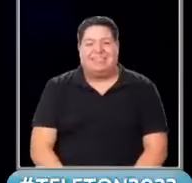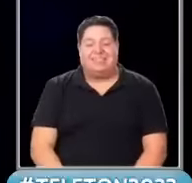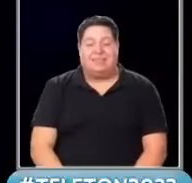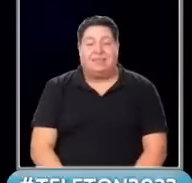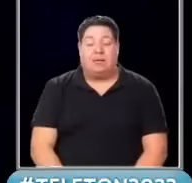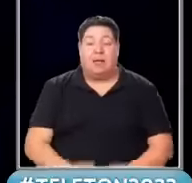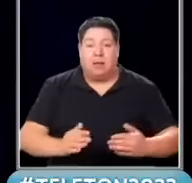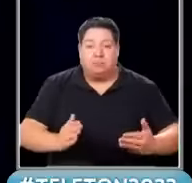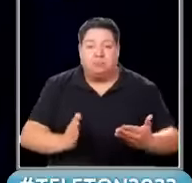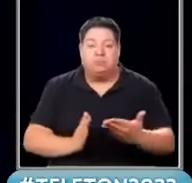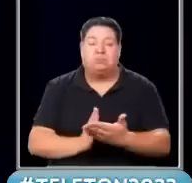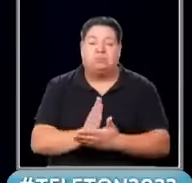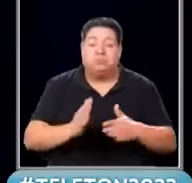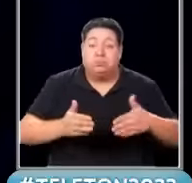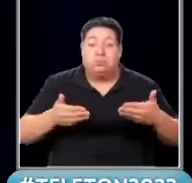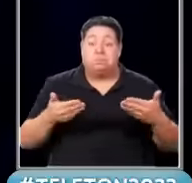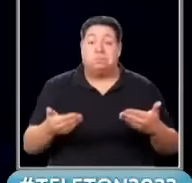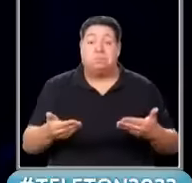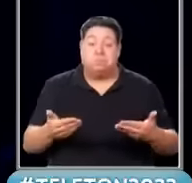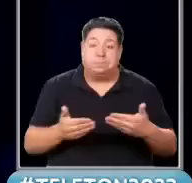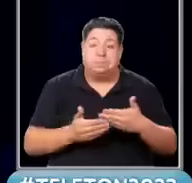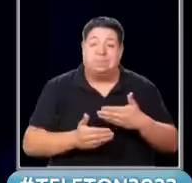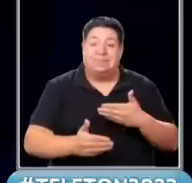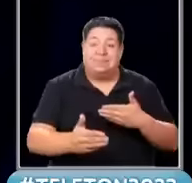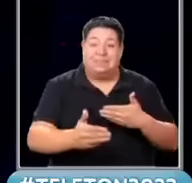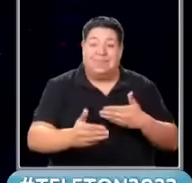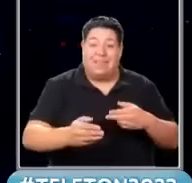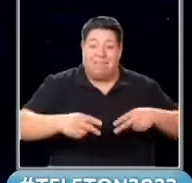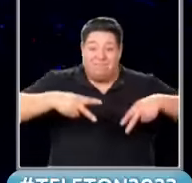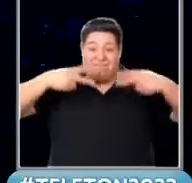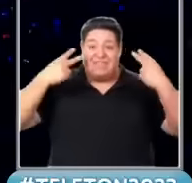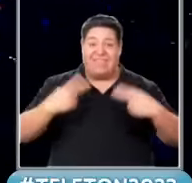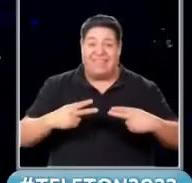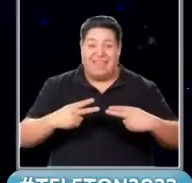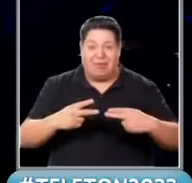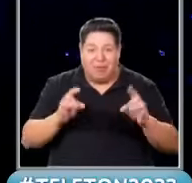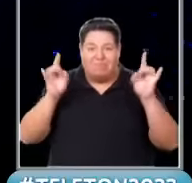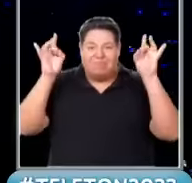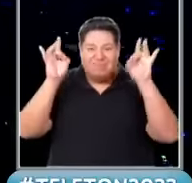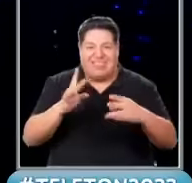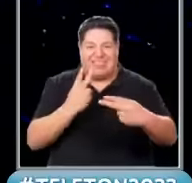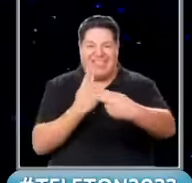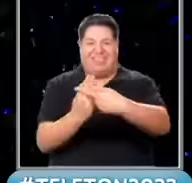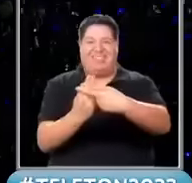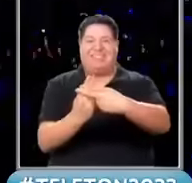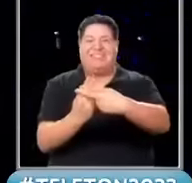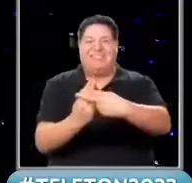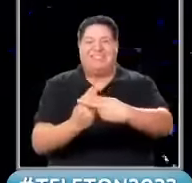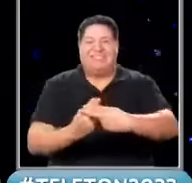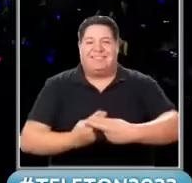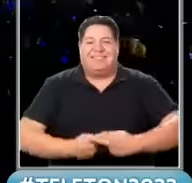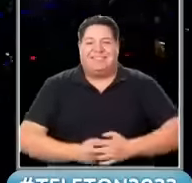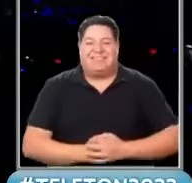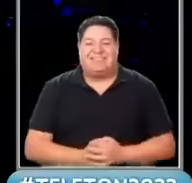A partir de este momento, Viña tiene Teletón.